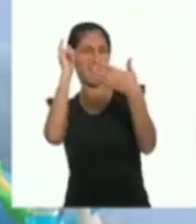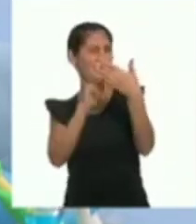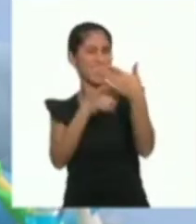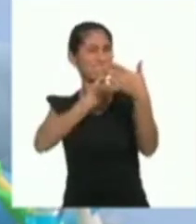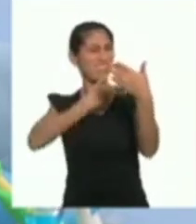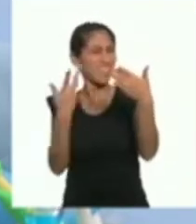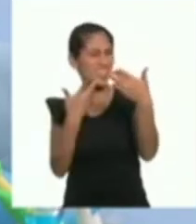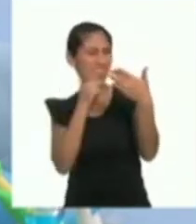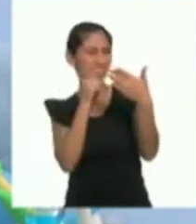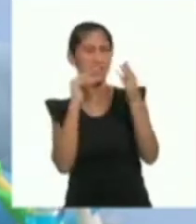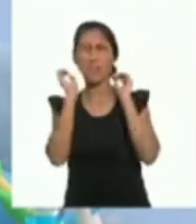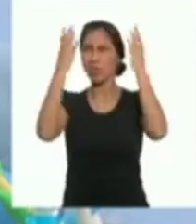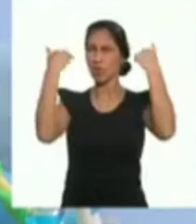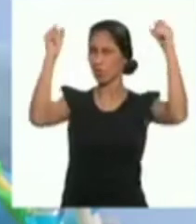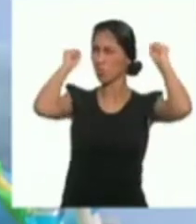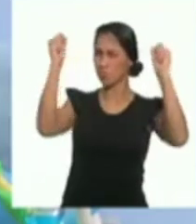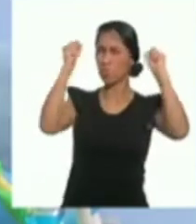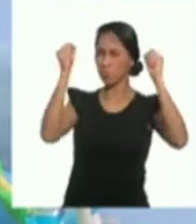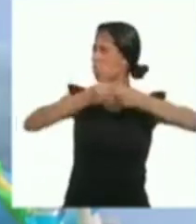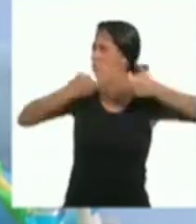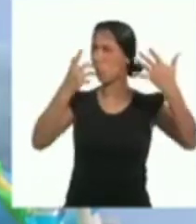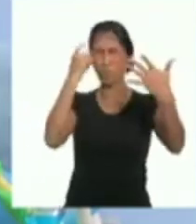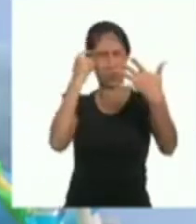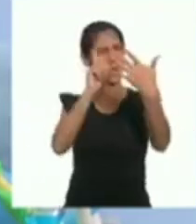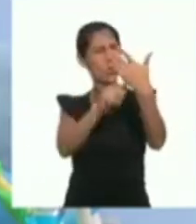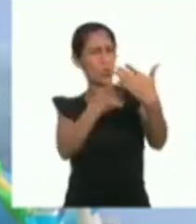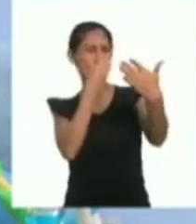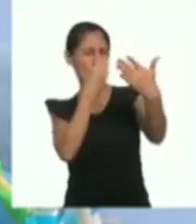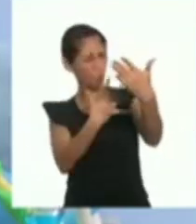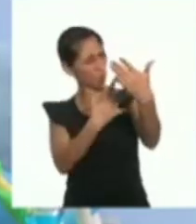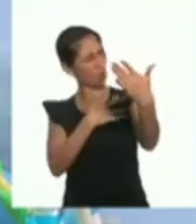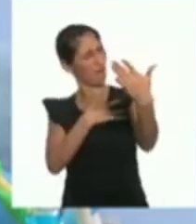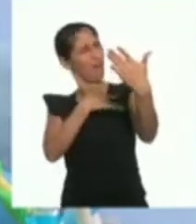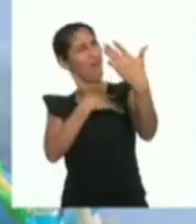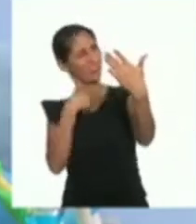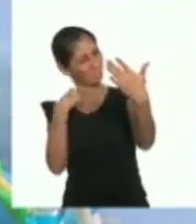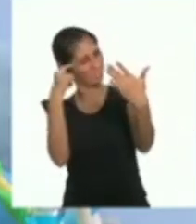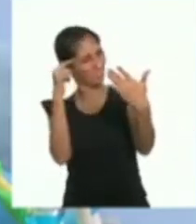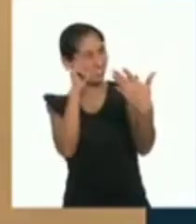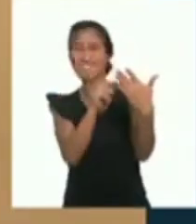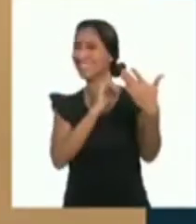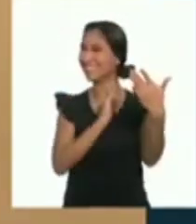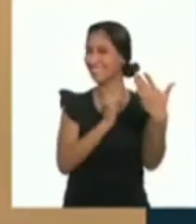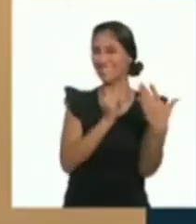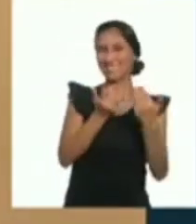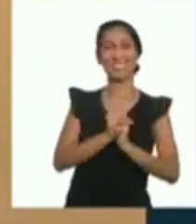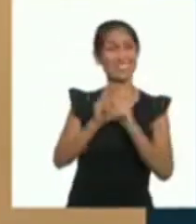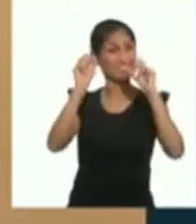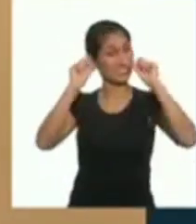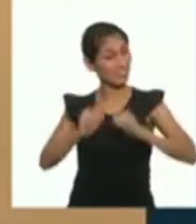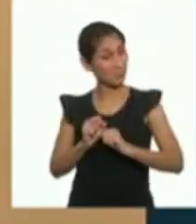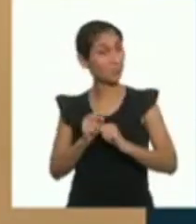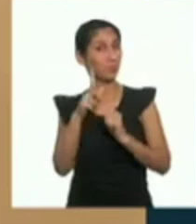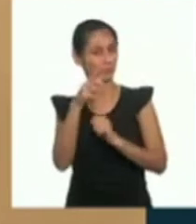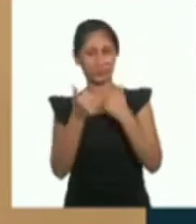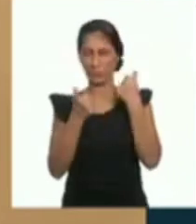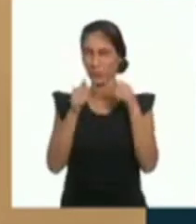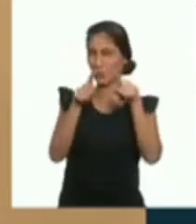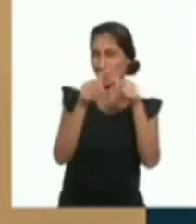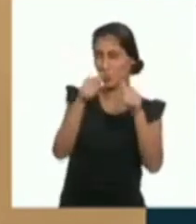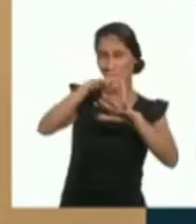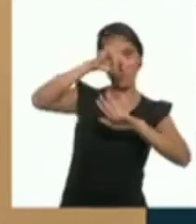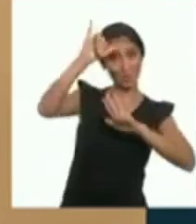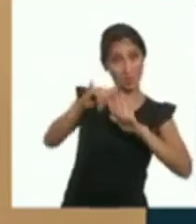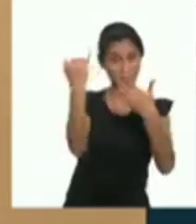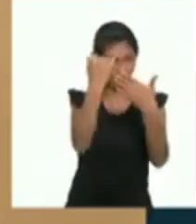memoria qué es y ha sido una lucha constante de muchas peruanas para lograr los derechos que nos hacen ciudadanas. Muy bien, Andrea. No tengo duda que